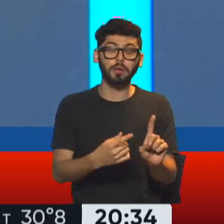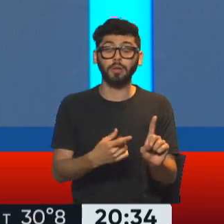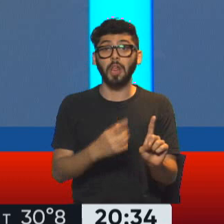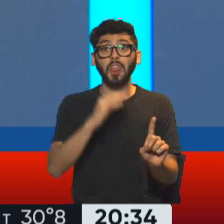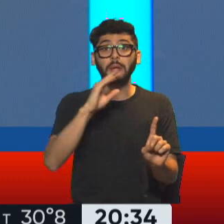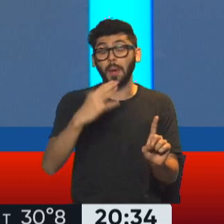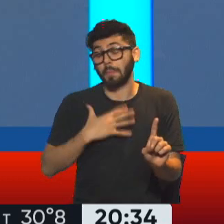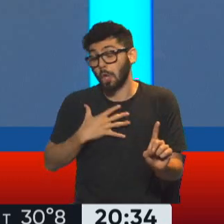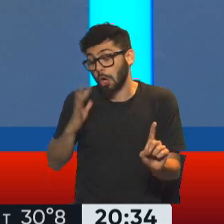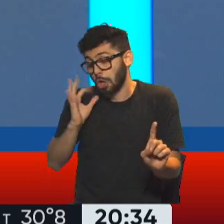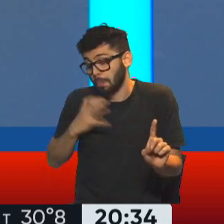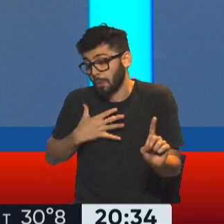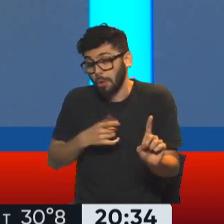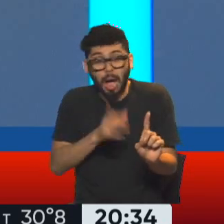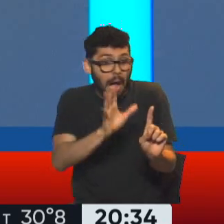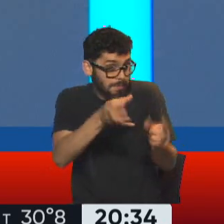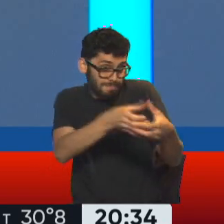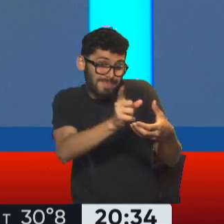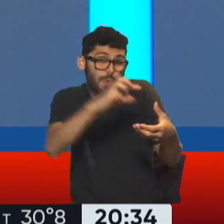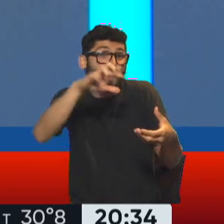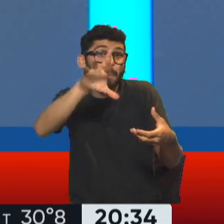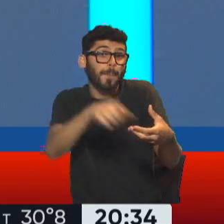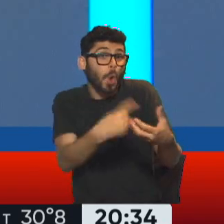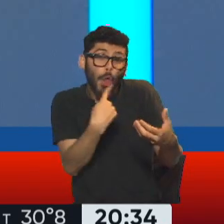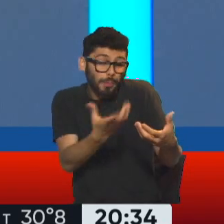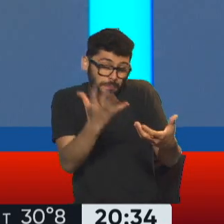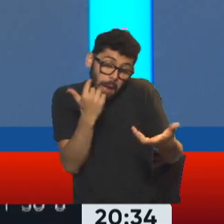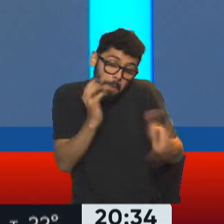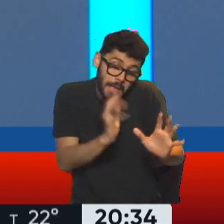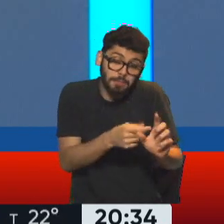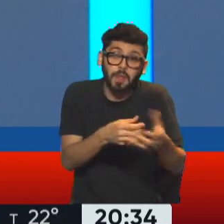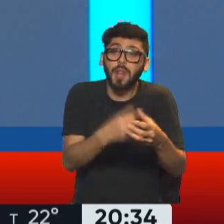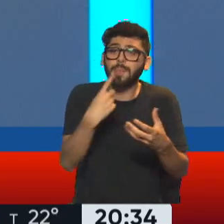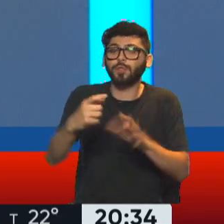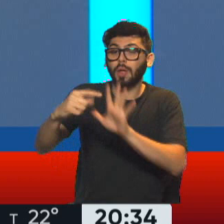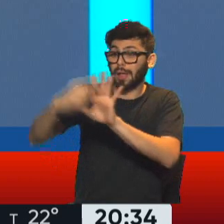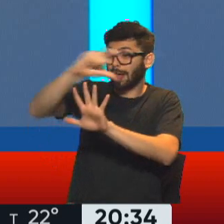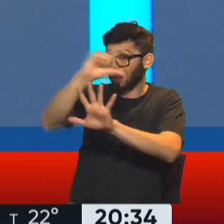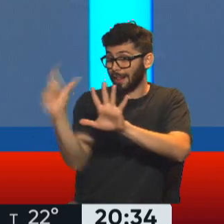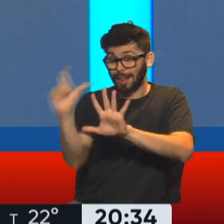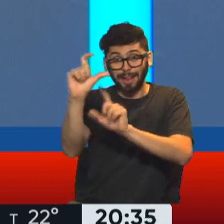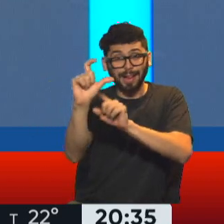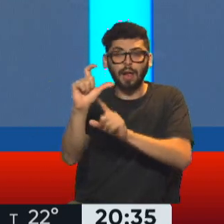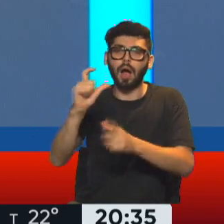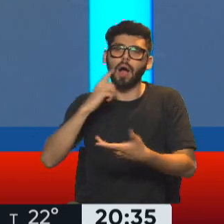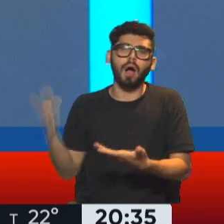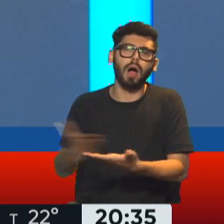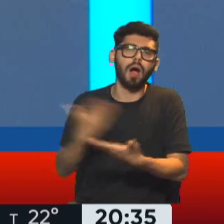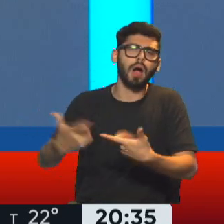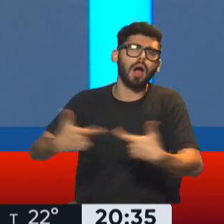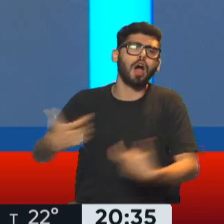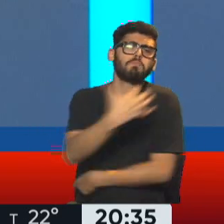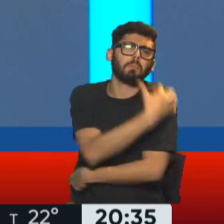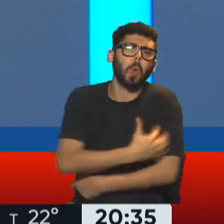personal, es lo que piensa el PRO, que el conurbano es una fábrica de pobres, de droga y de inseguridad. Cuando uno va a